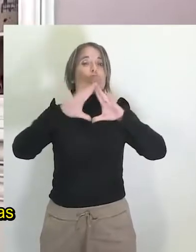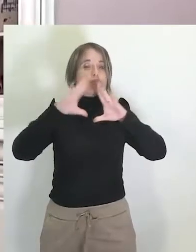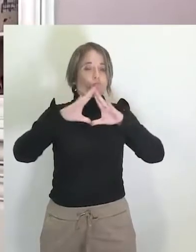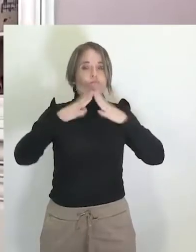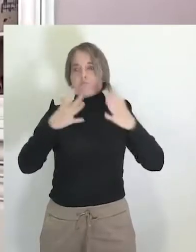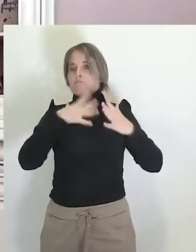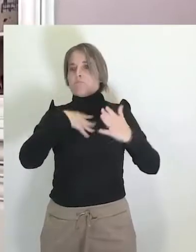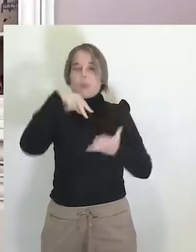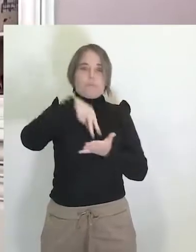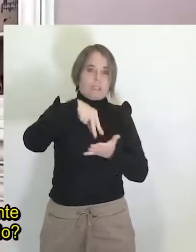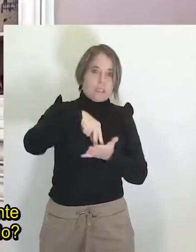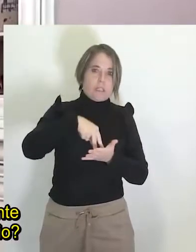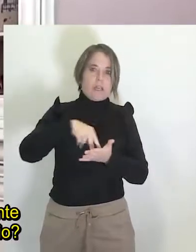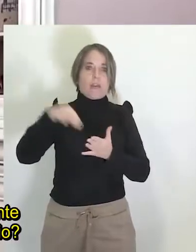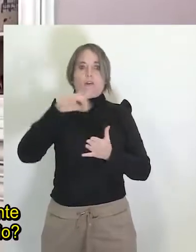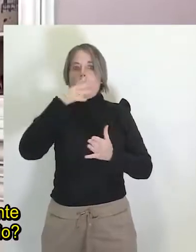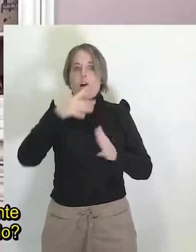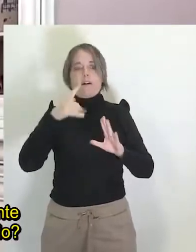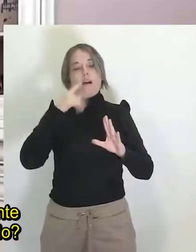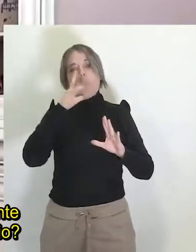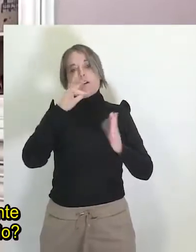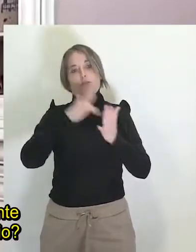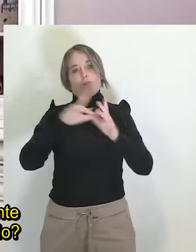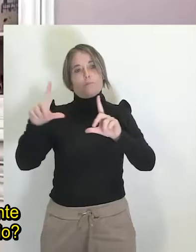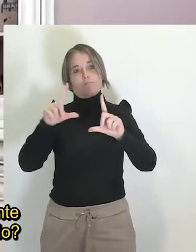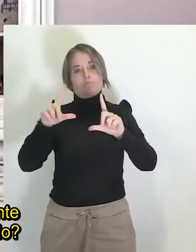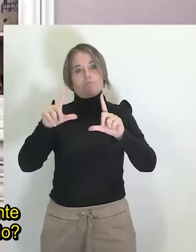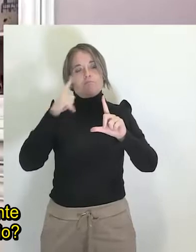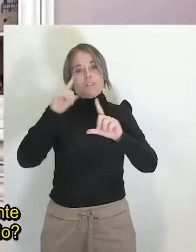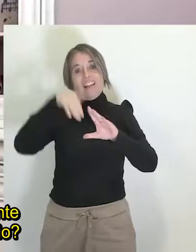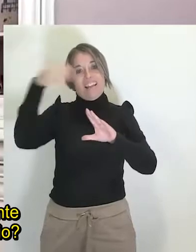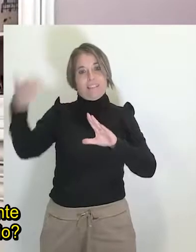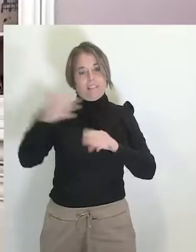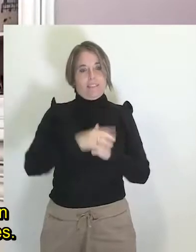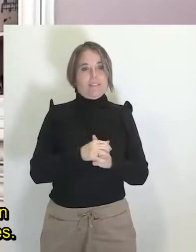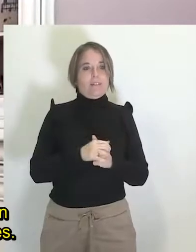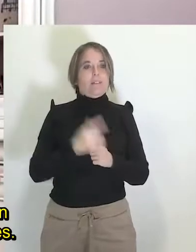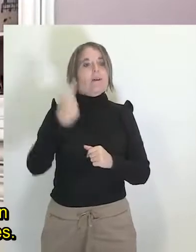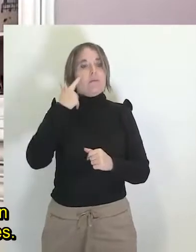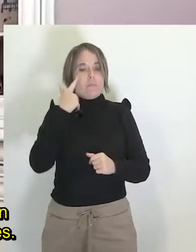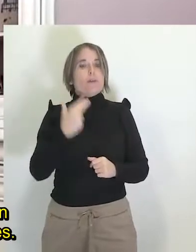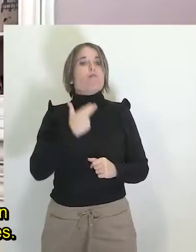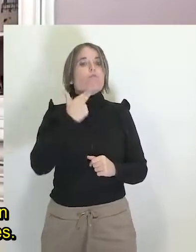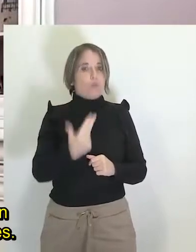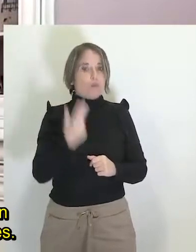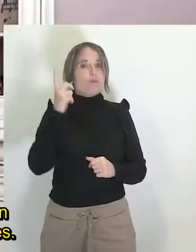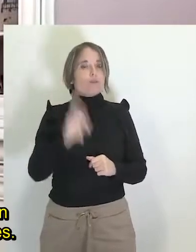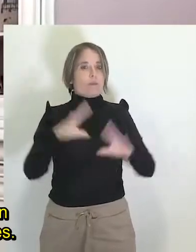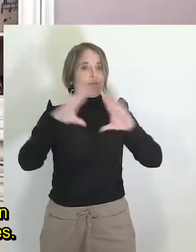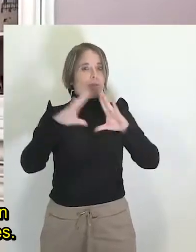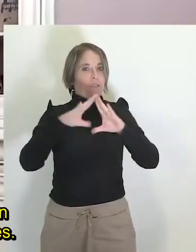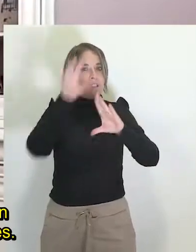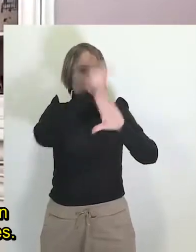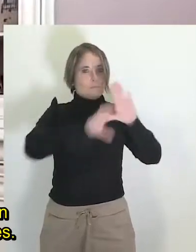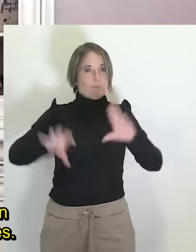Nicaragua, sea presencialmente o sea como desgraciadamente tienes que estar en el exilio, pero bueno, dando también la voz a